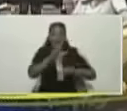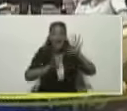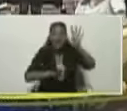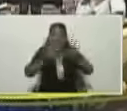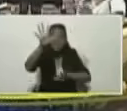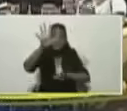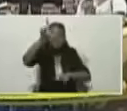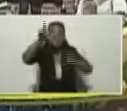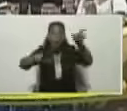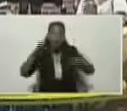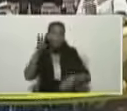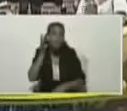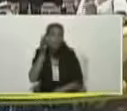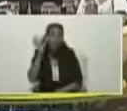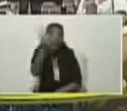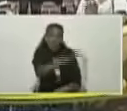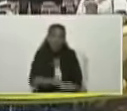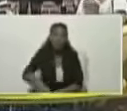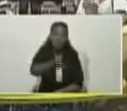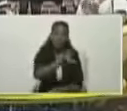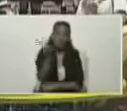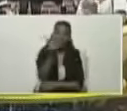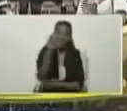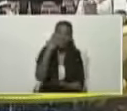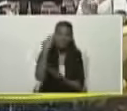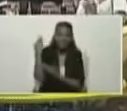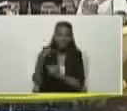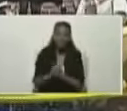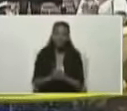6.135.715 mujeres.